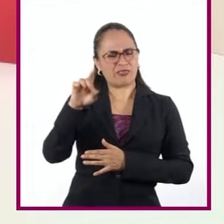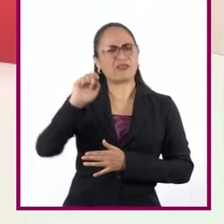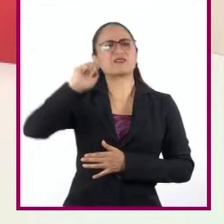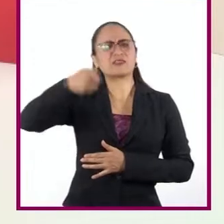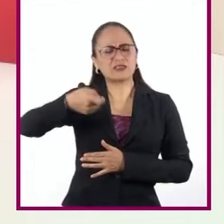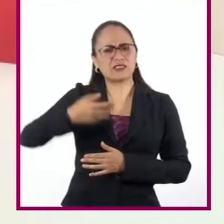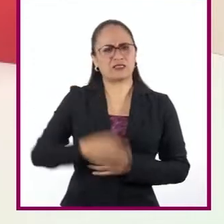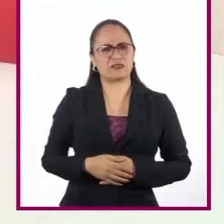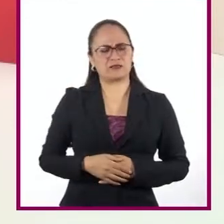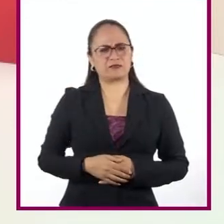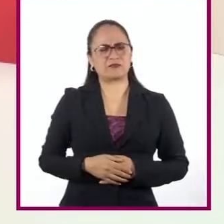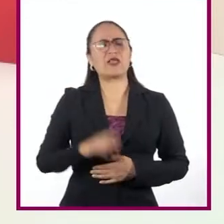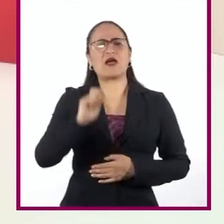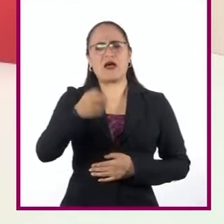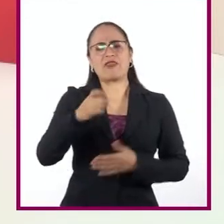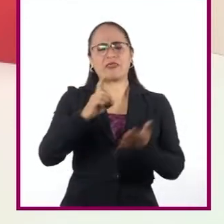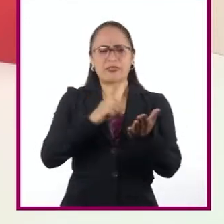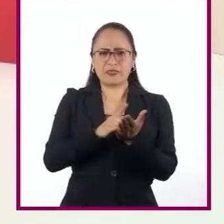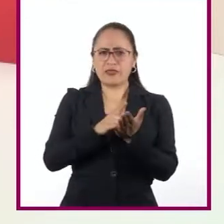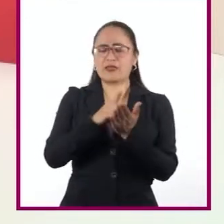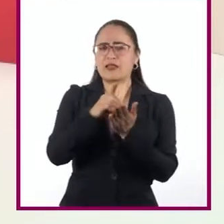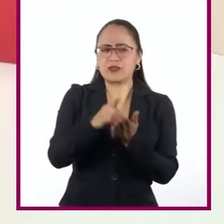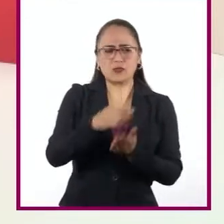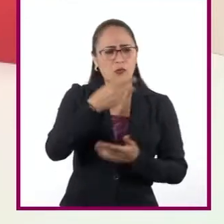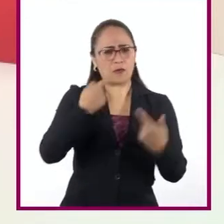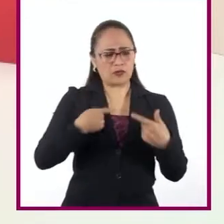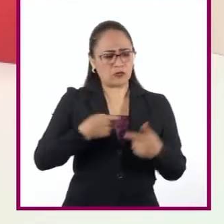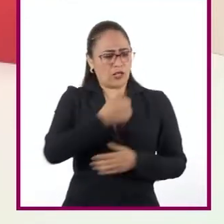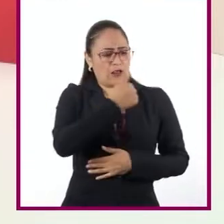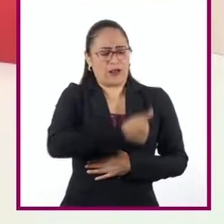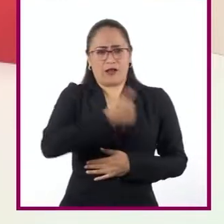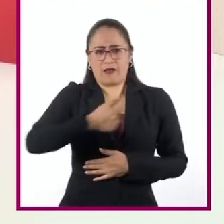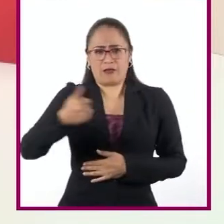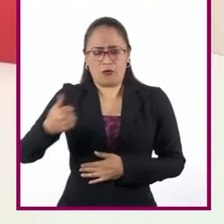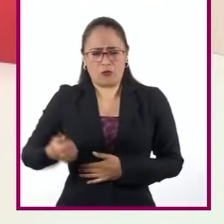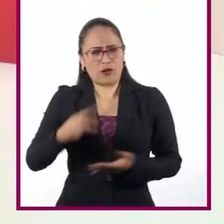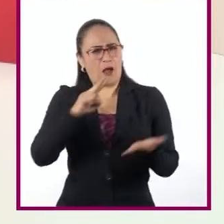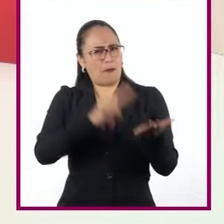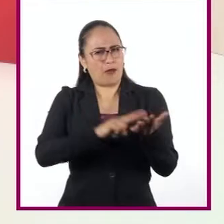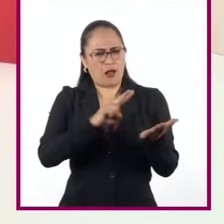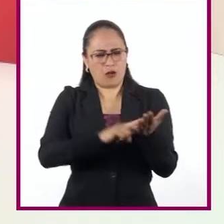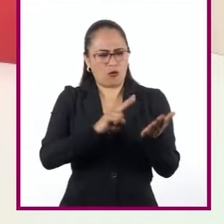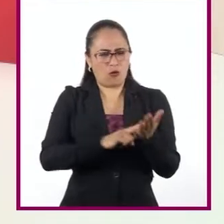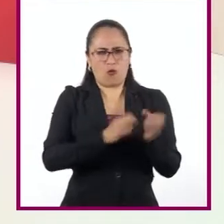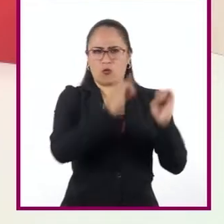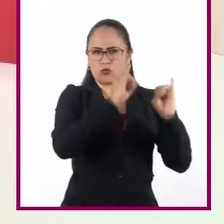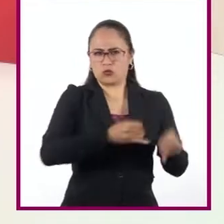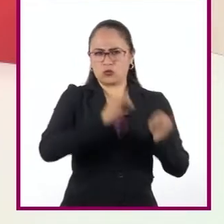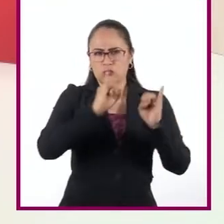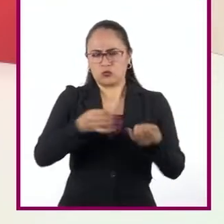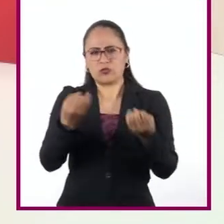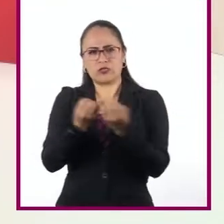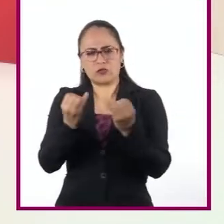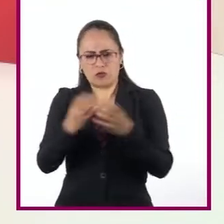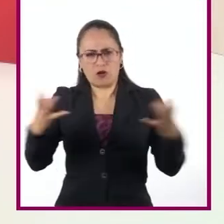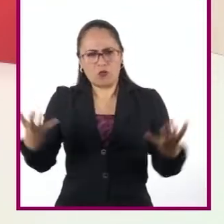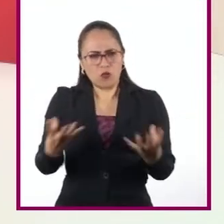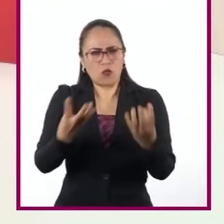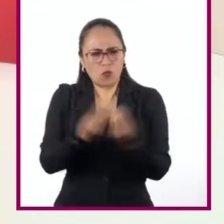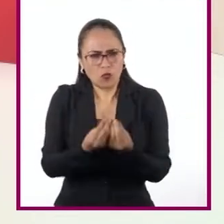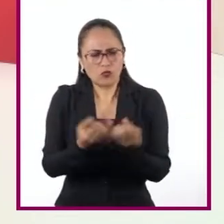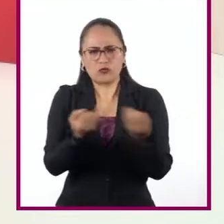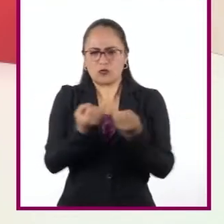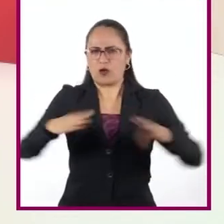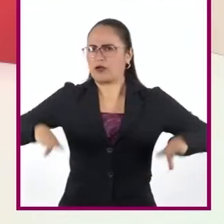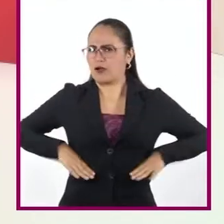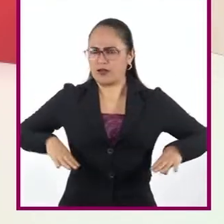humana es el derecho que tiene cada persona de ser valorada en lo individual y social, en igualdad de circunstancias con